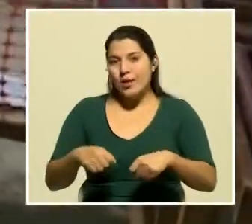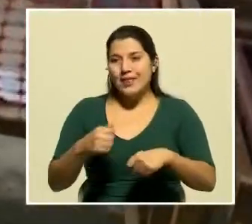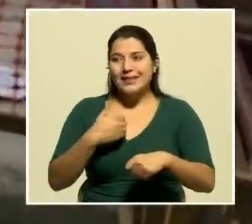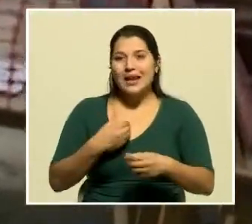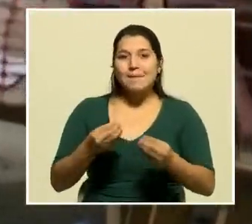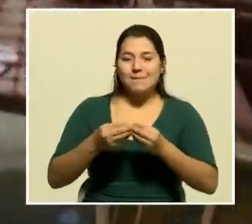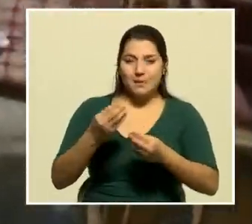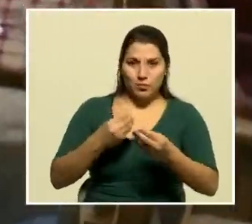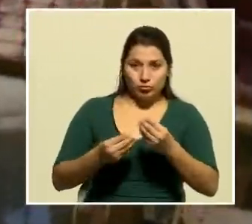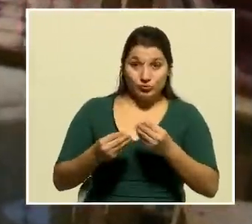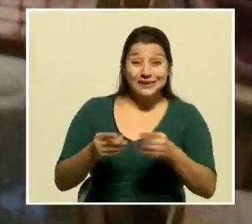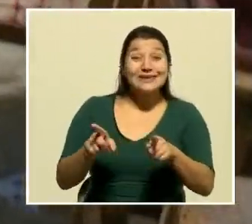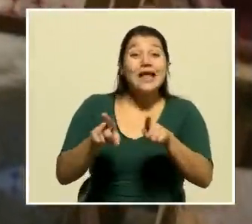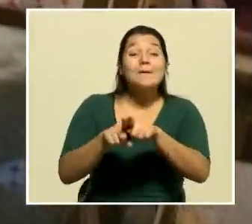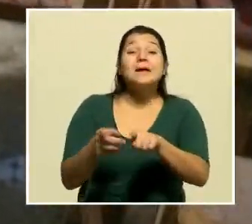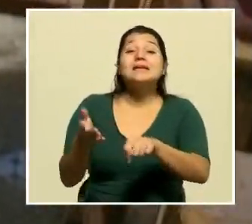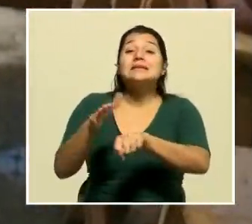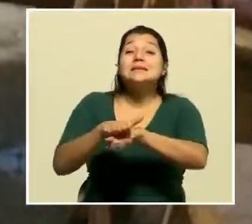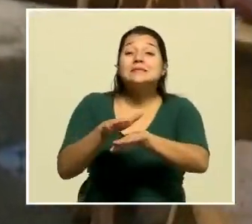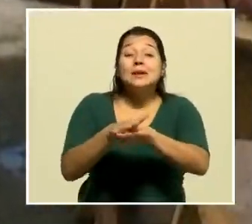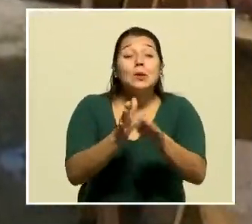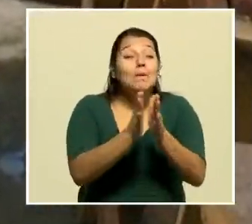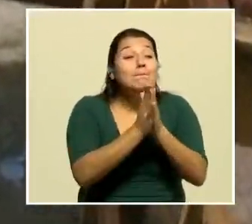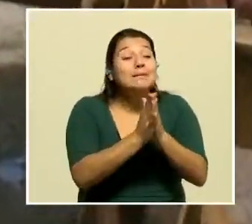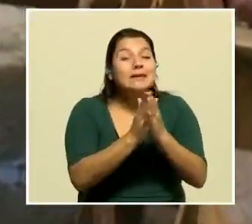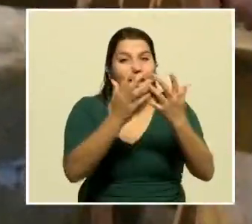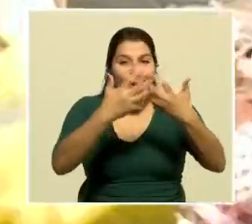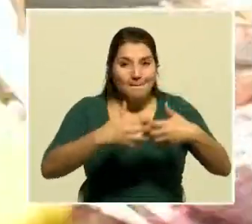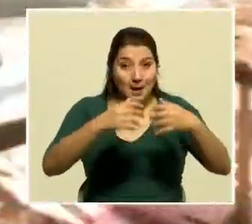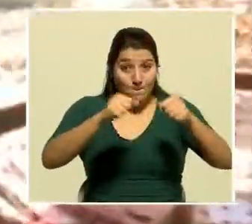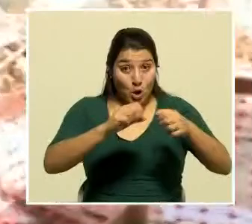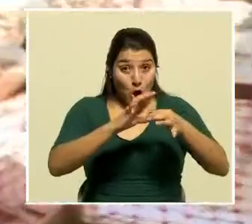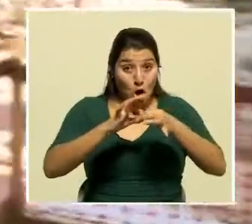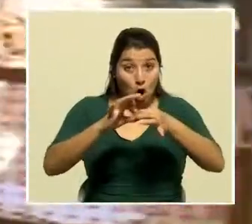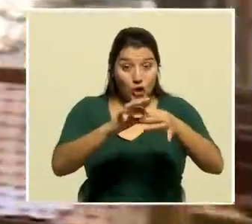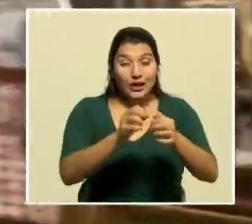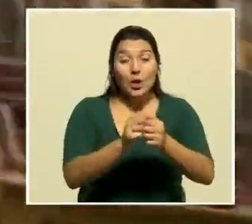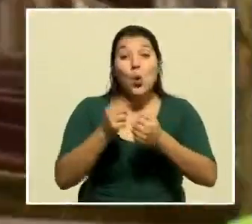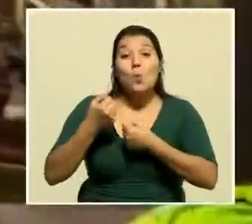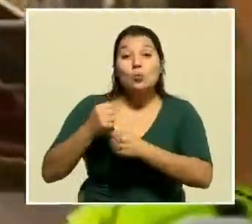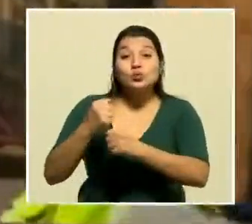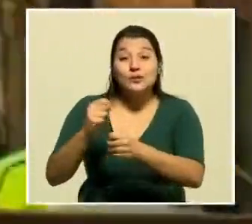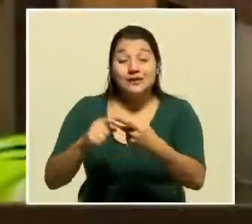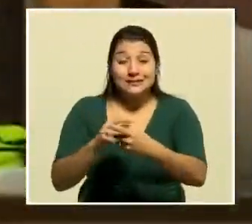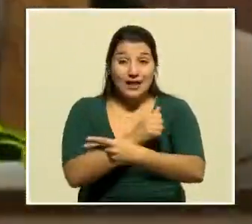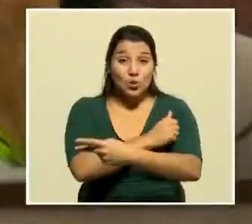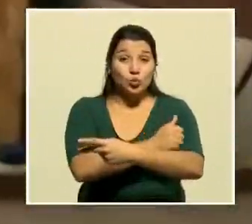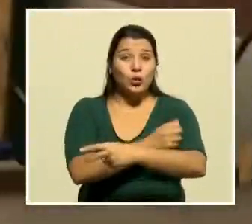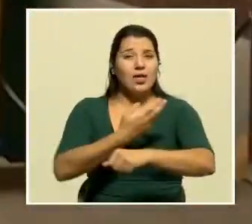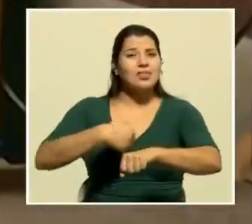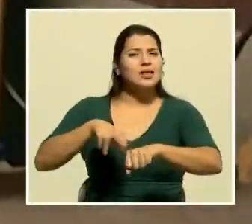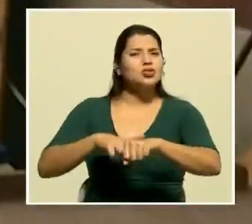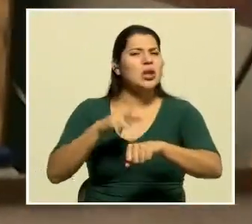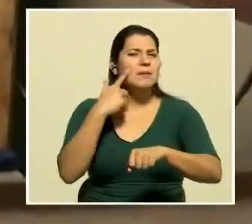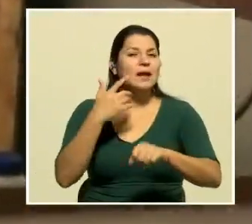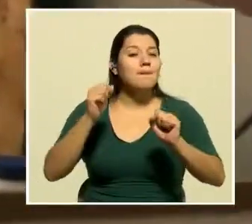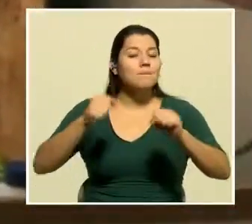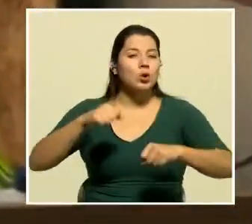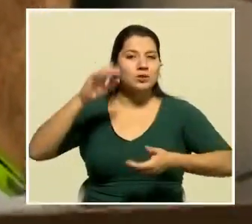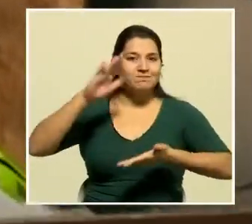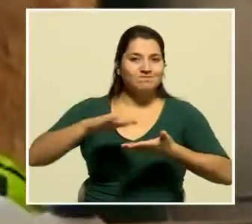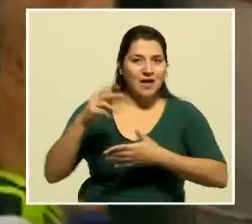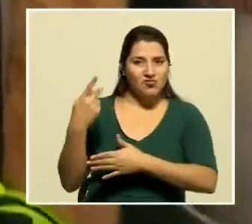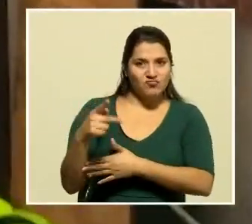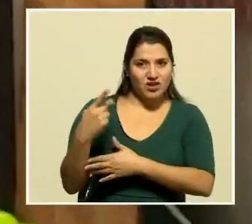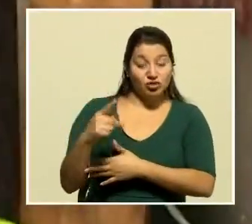también solicitan a las empresas crear una coordinación con municipalidades y autoridades nacionales para reducir el riesgo para las personas